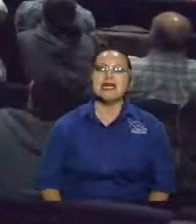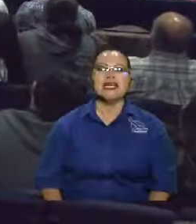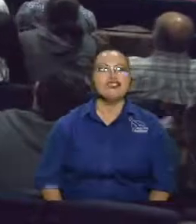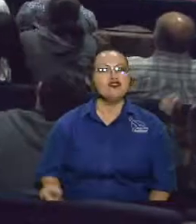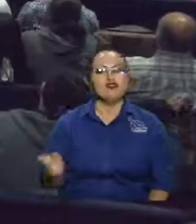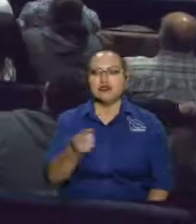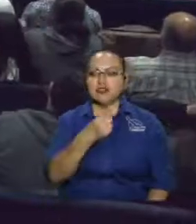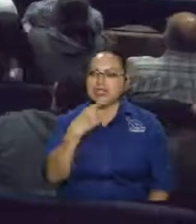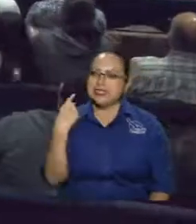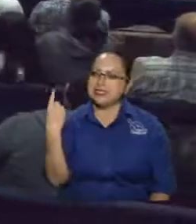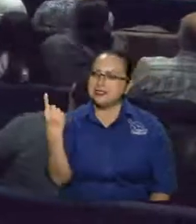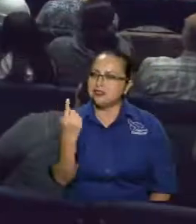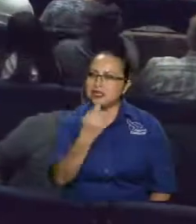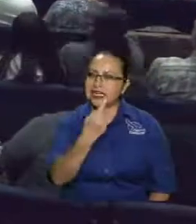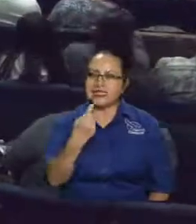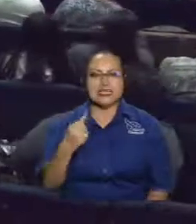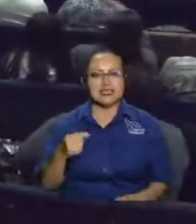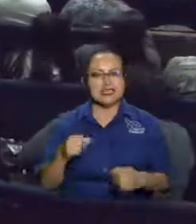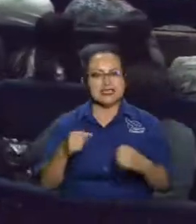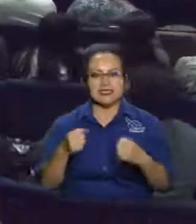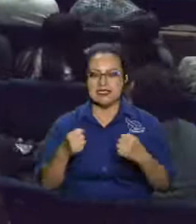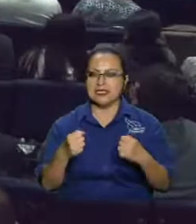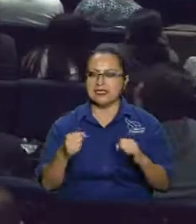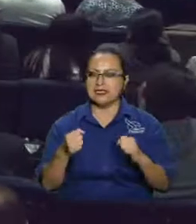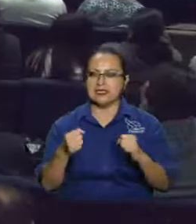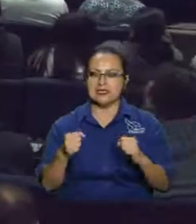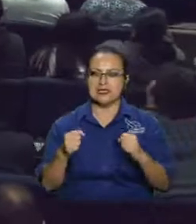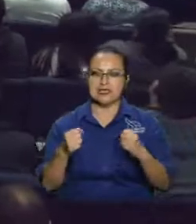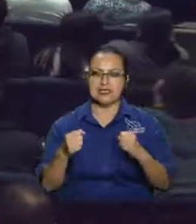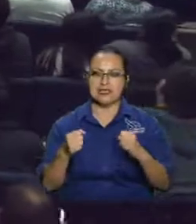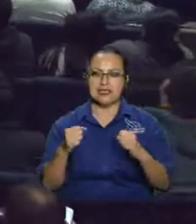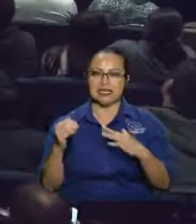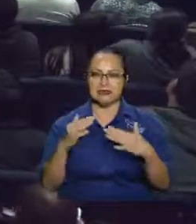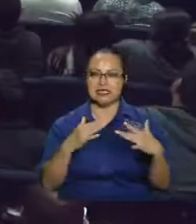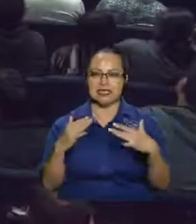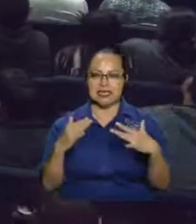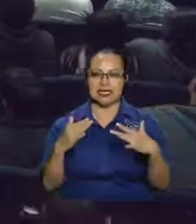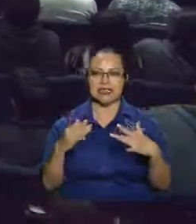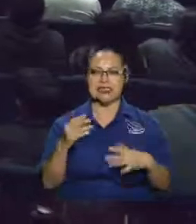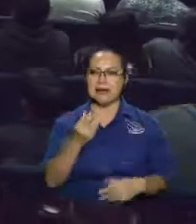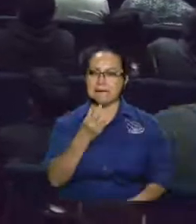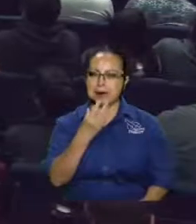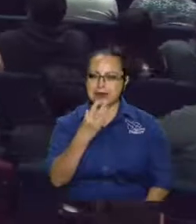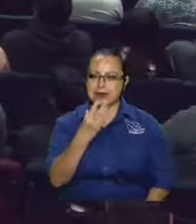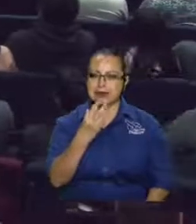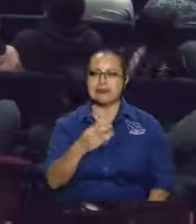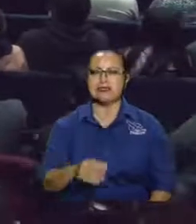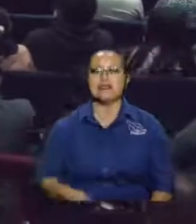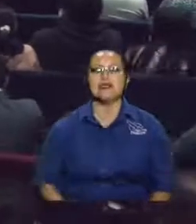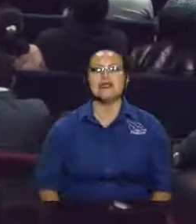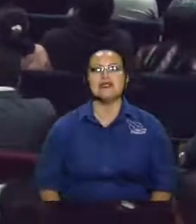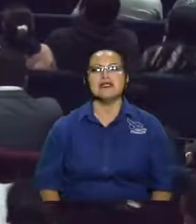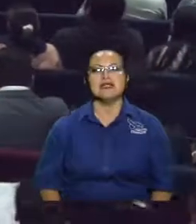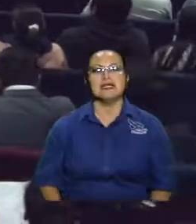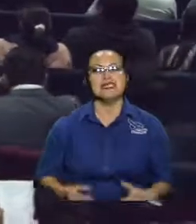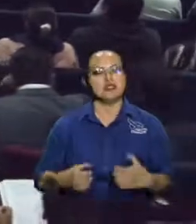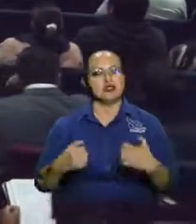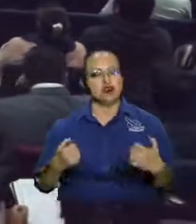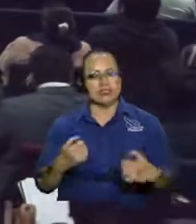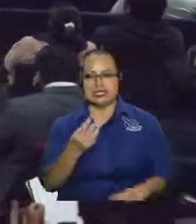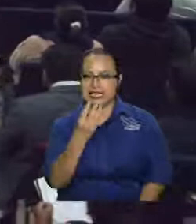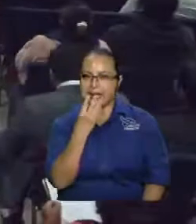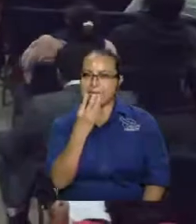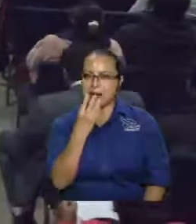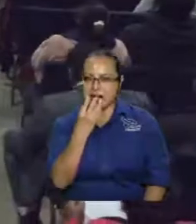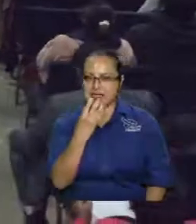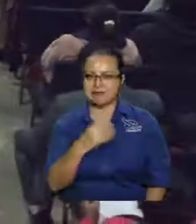comió, que hizo el pan, se vuelven a repetir solo que en nosotros. Lo comemos con fe, nos estamos comiendo el